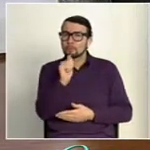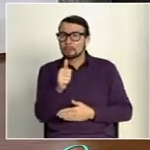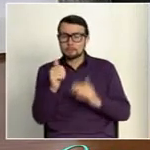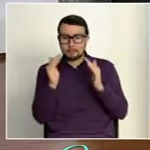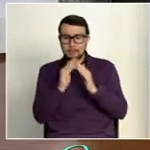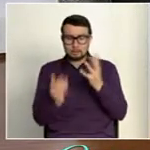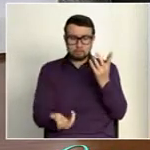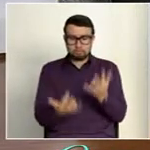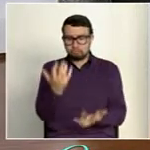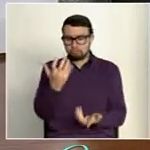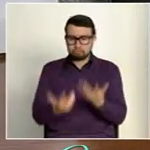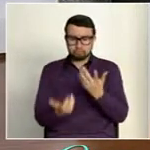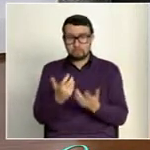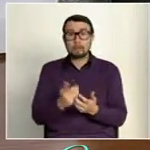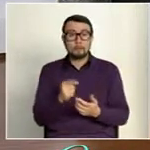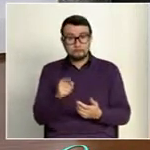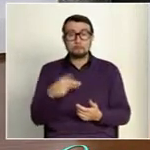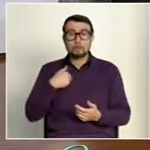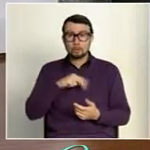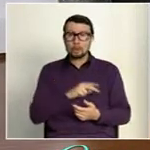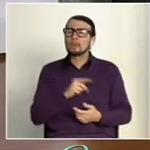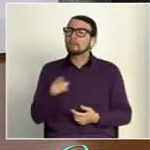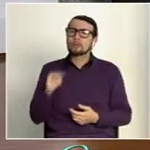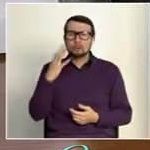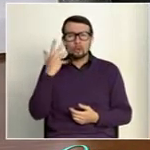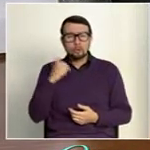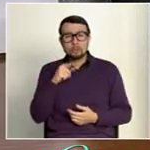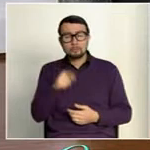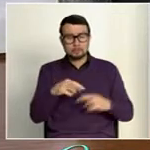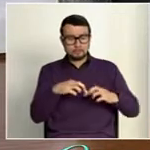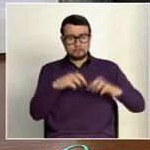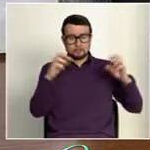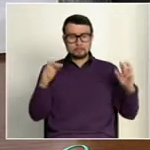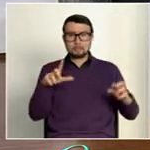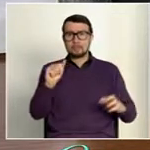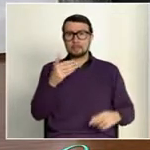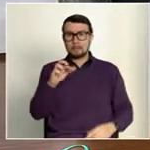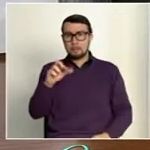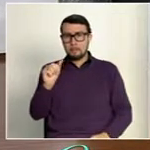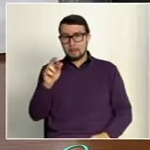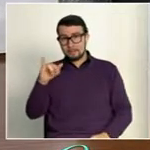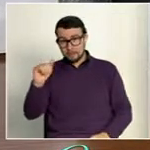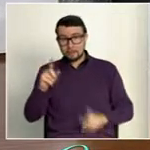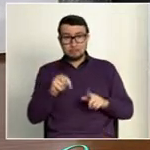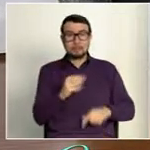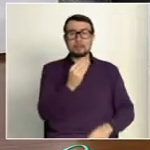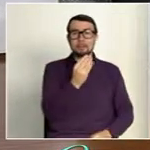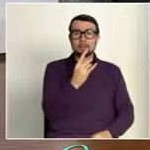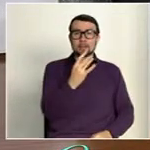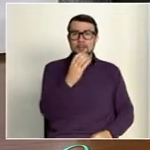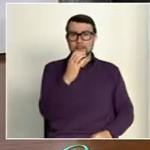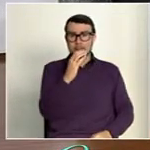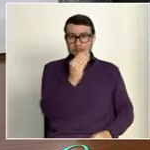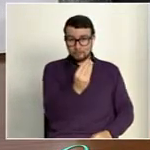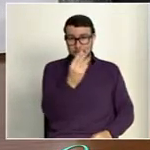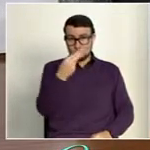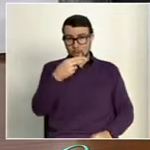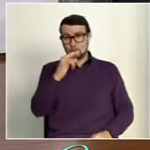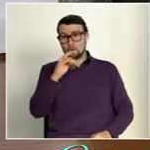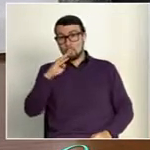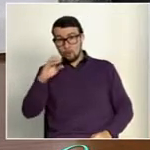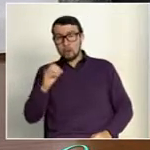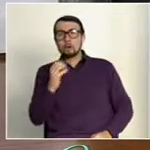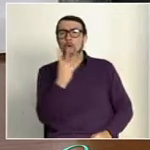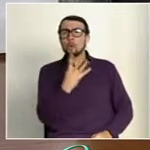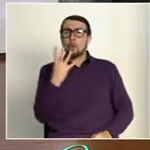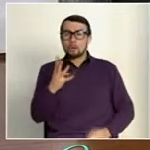cocina, que es el coleccionable que estamos sacando ahora con el Diario de la Patria en el Cubo, para que ustedes puedan ver 44